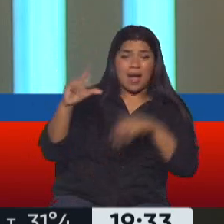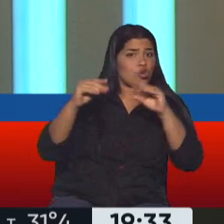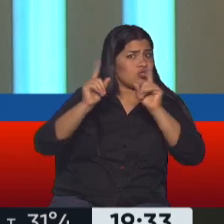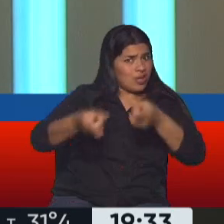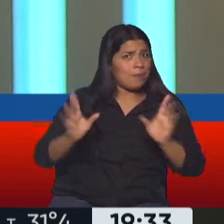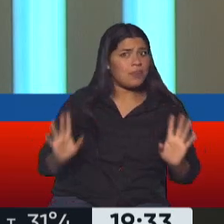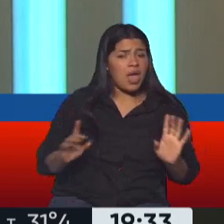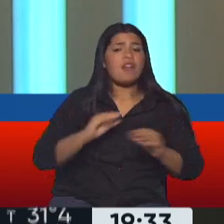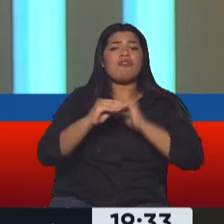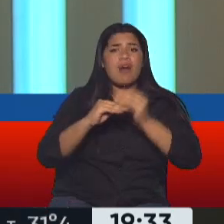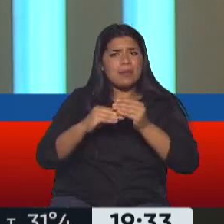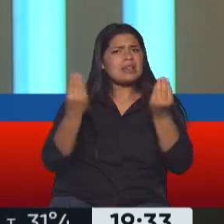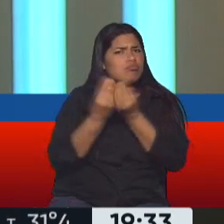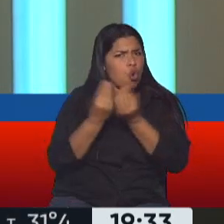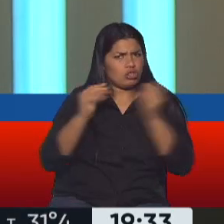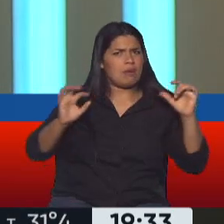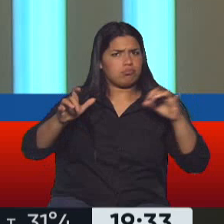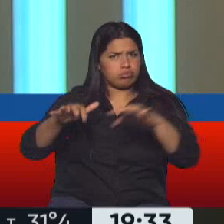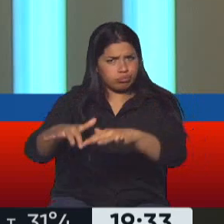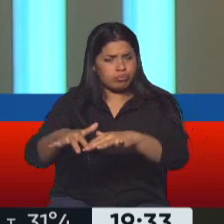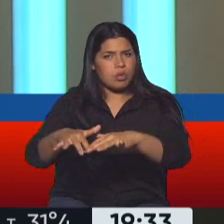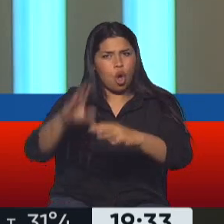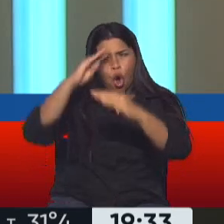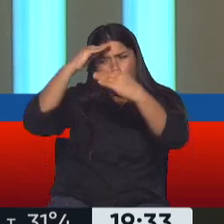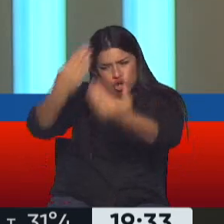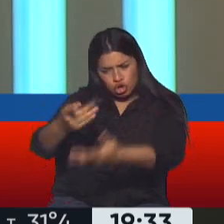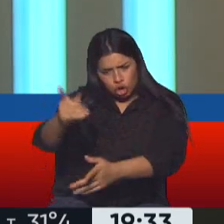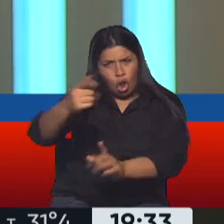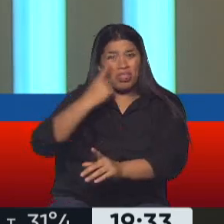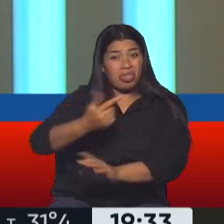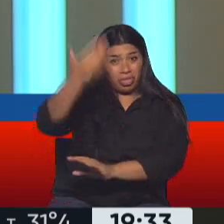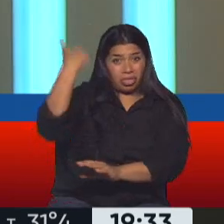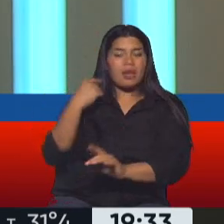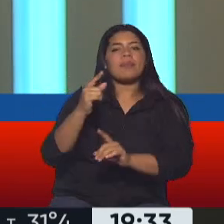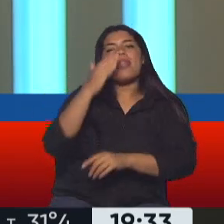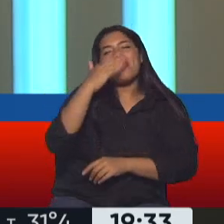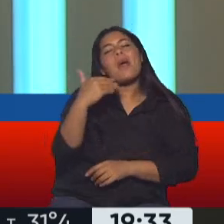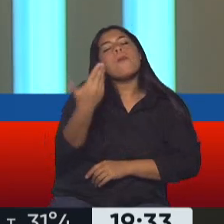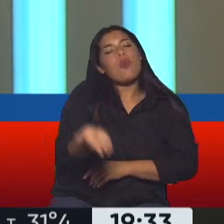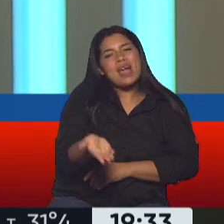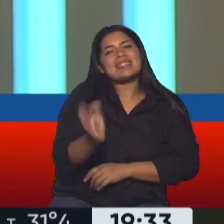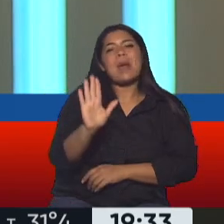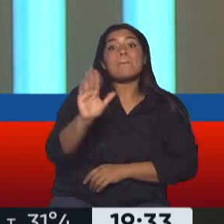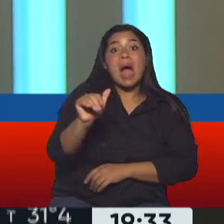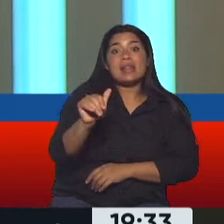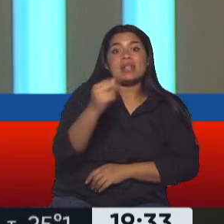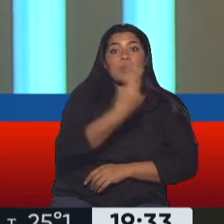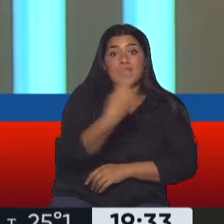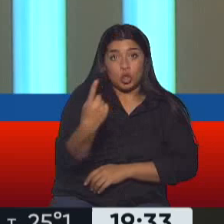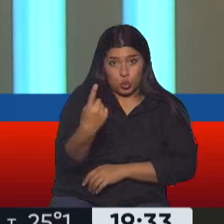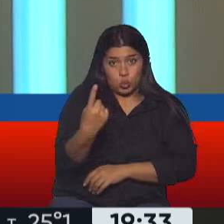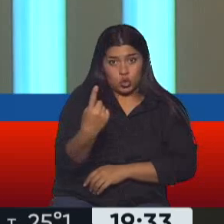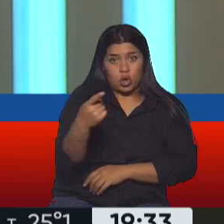ese momento y después va a haber una premier más formal el martes 21